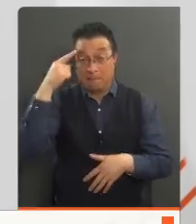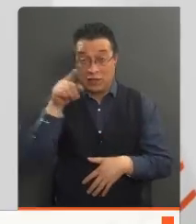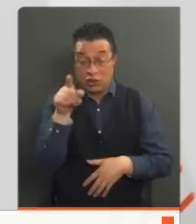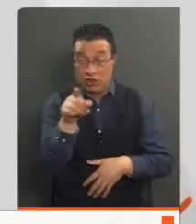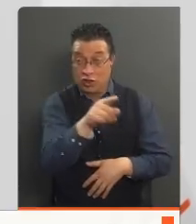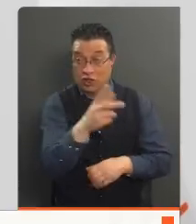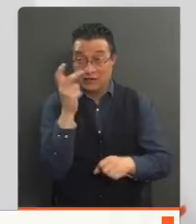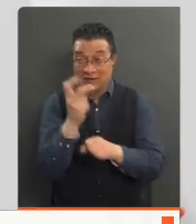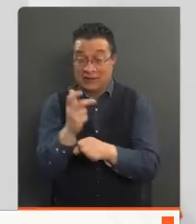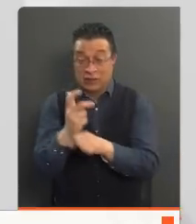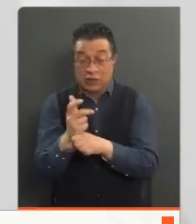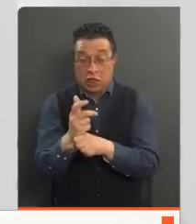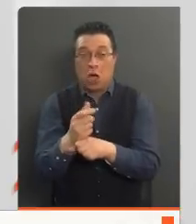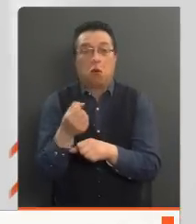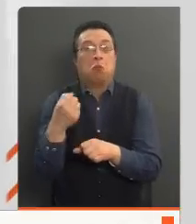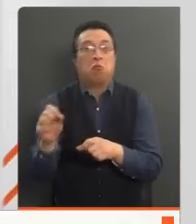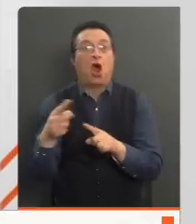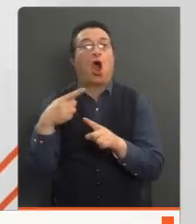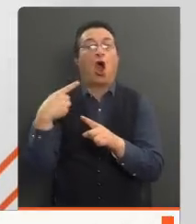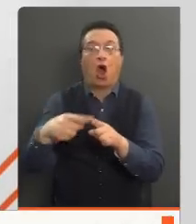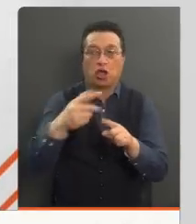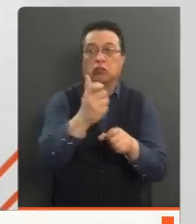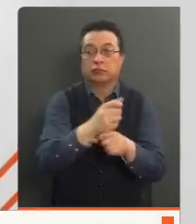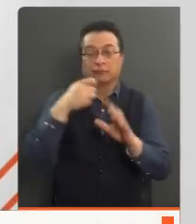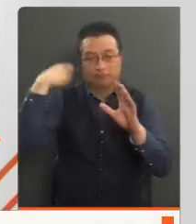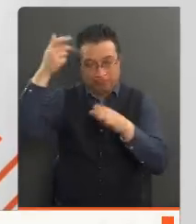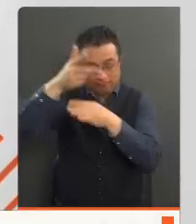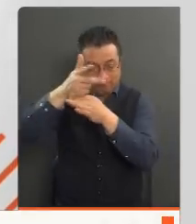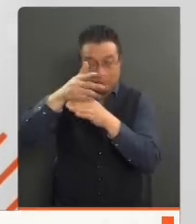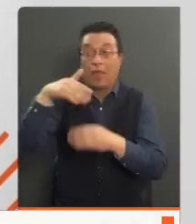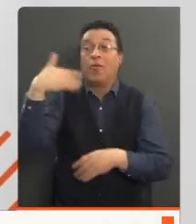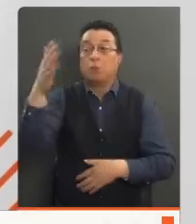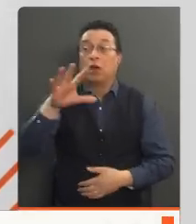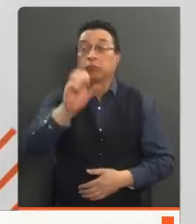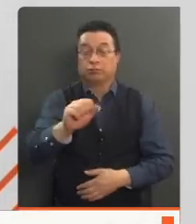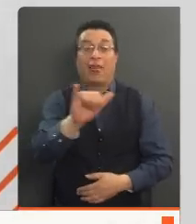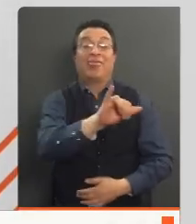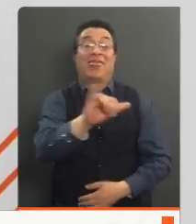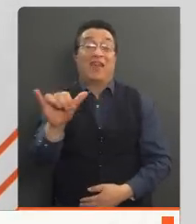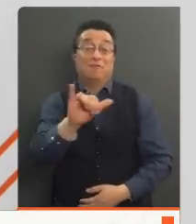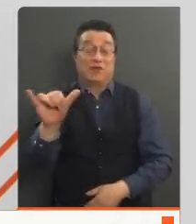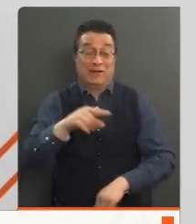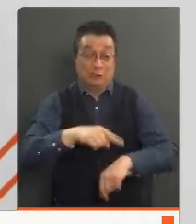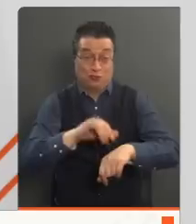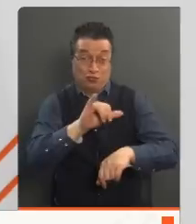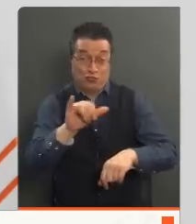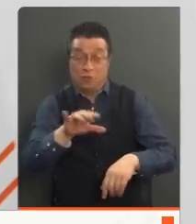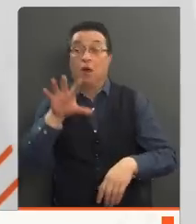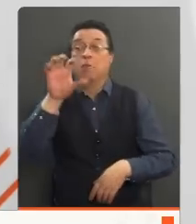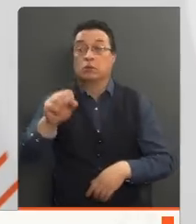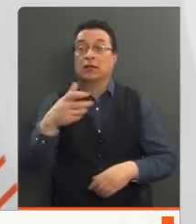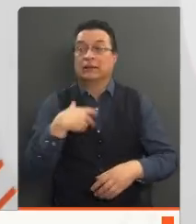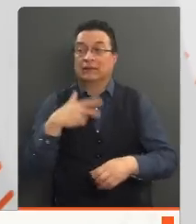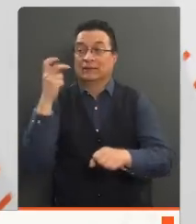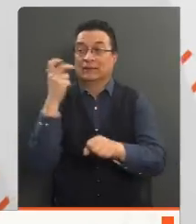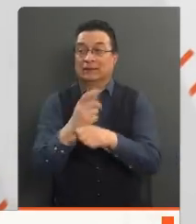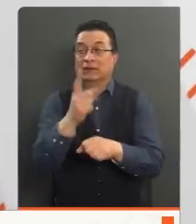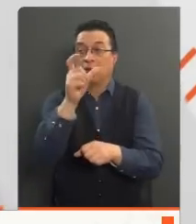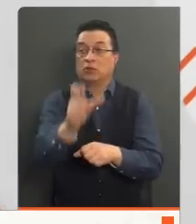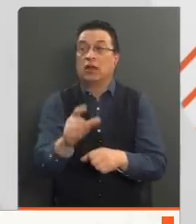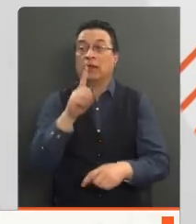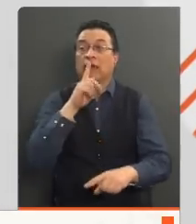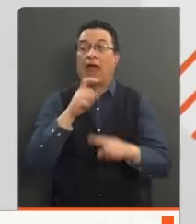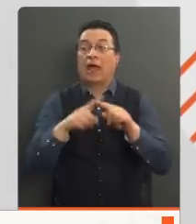con las manos vacías. Las cámaras de seguridad los captaron minutos más tarde, intentando asaltar a una persona que esperaba taxi